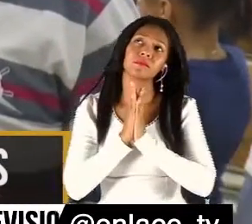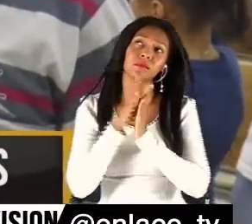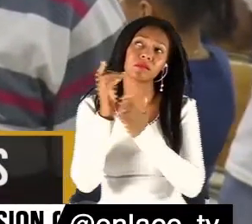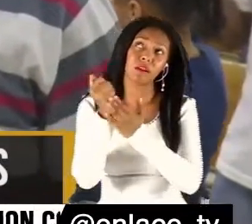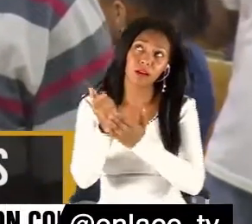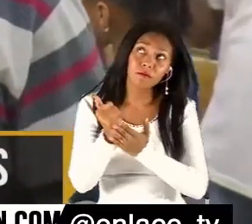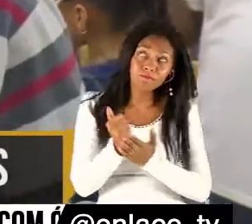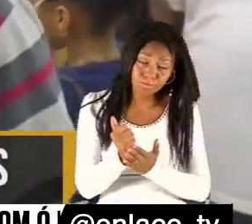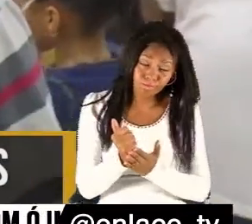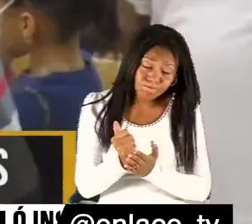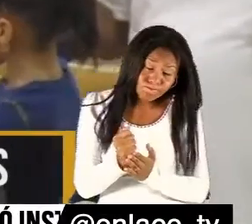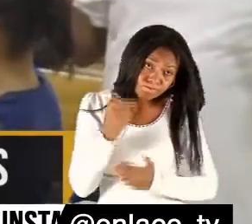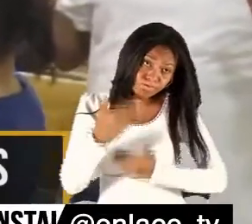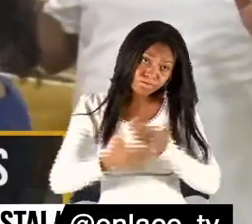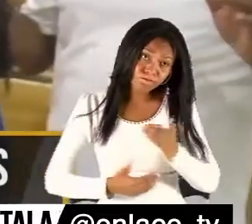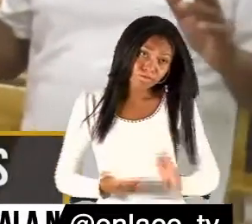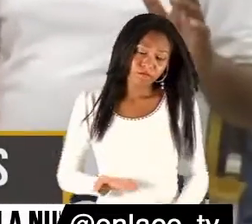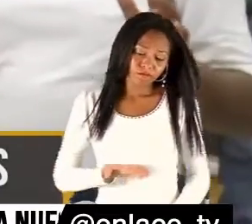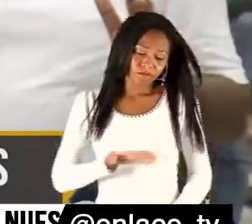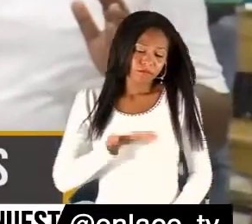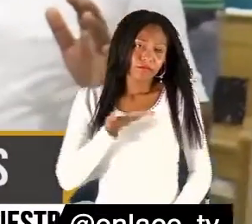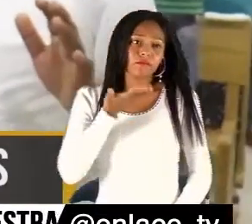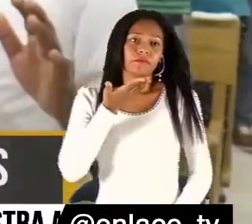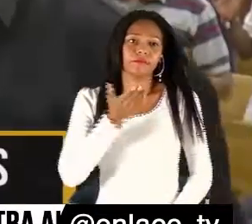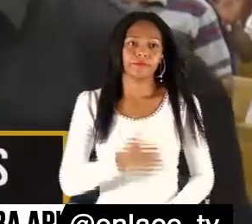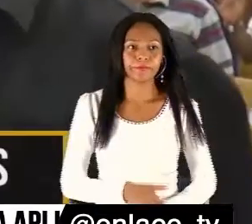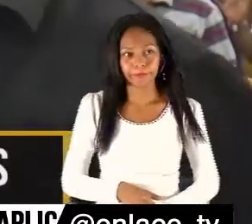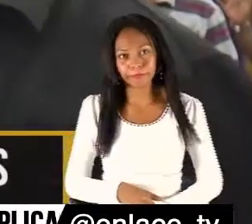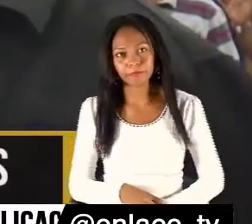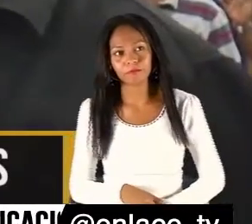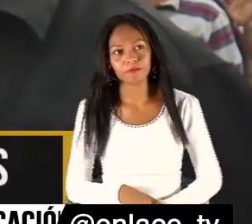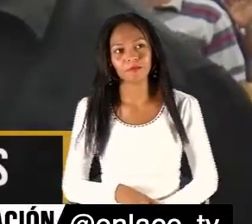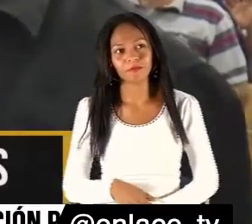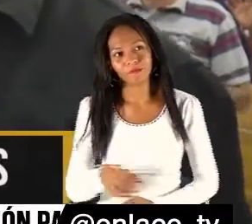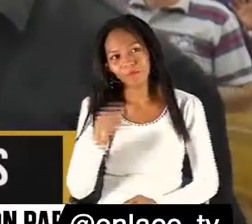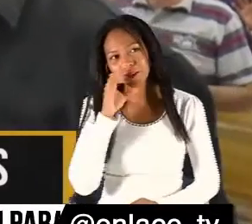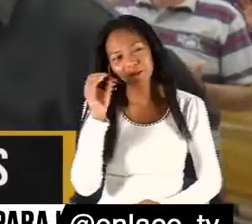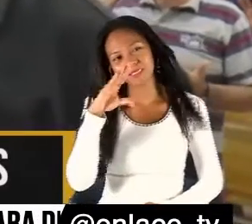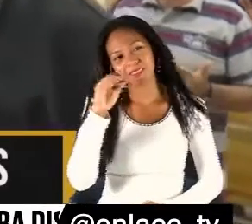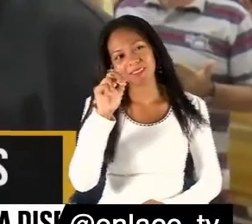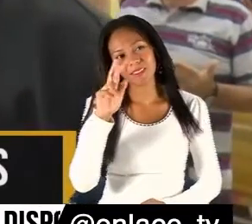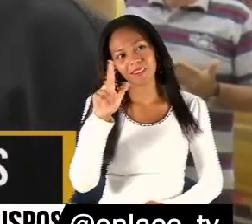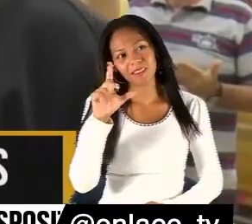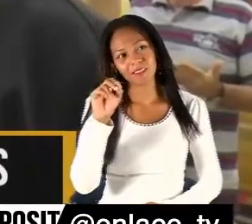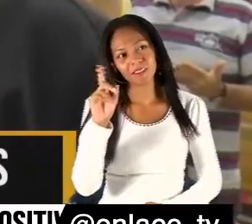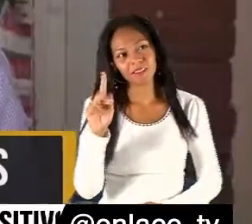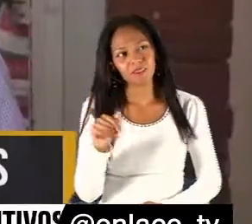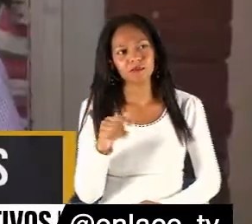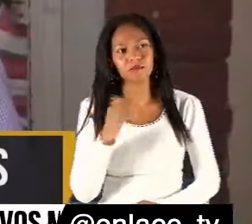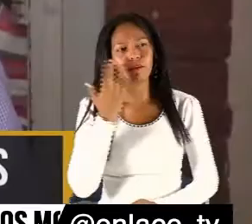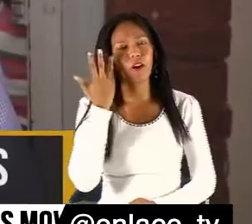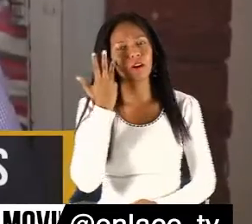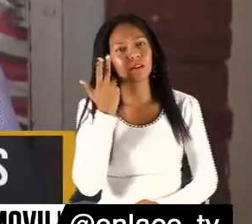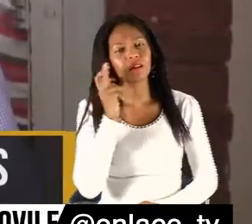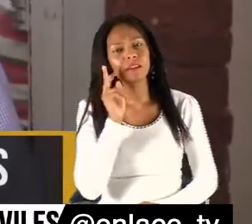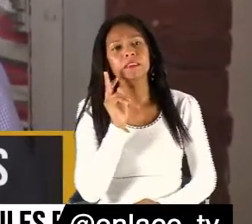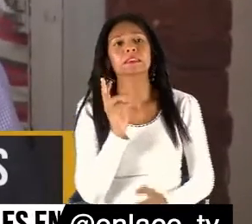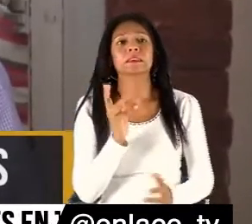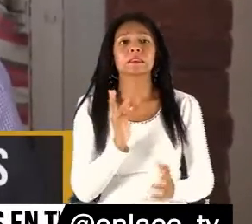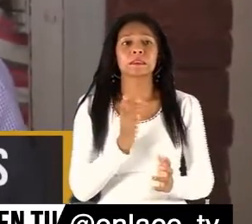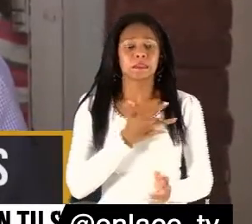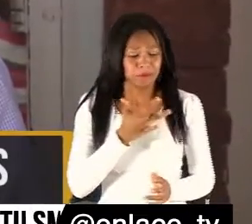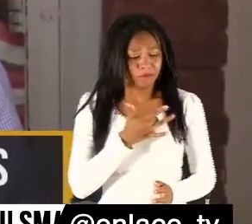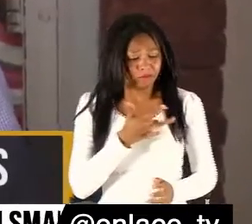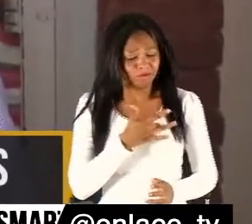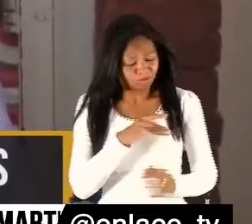pronto. No, Carlos Andrés cada día está mejor, Carlos Andrés cada día lo vemos más cerca para nuevamente estar en su lucha,